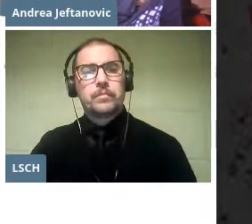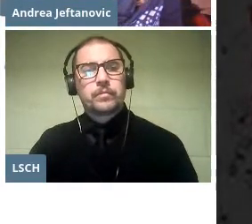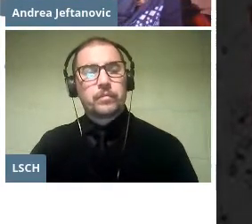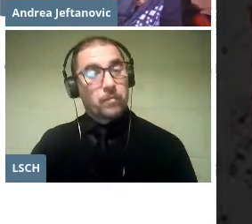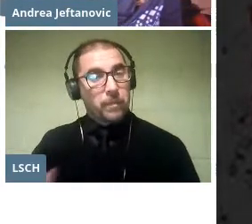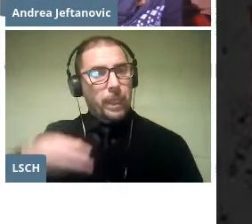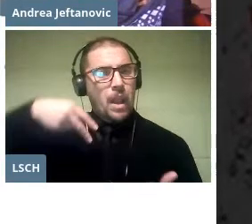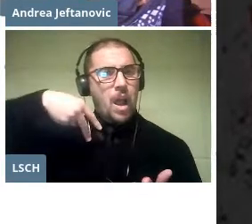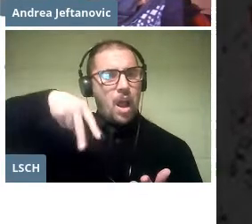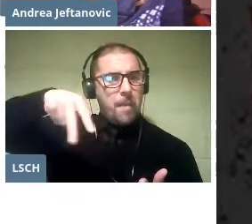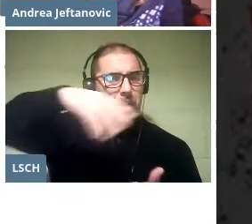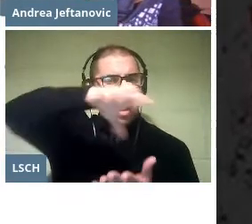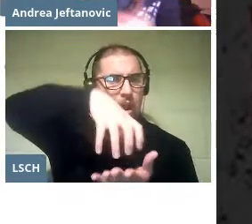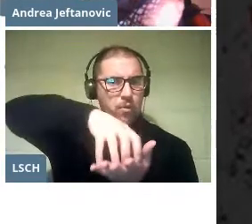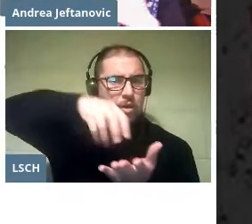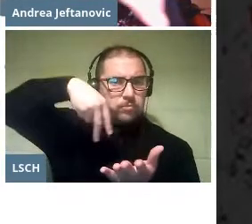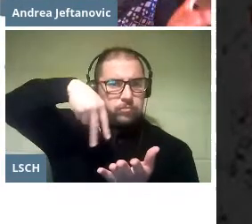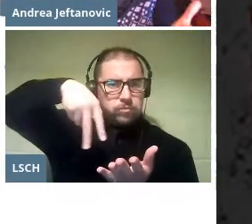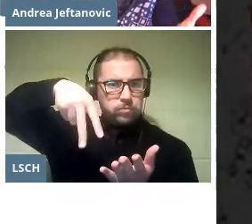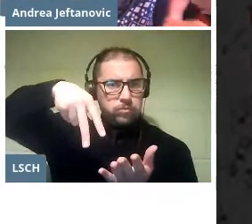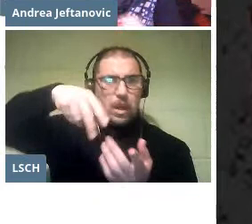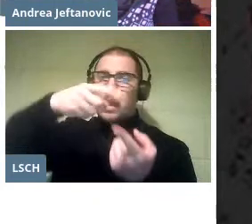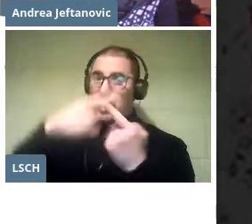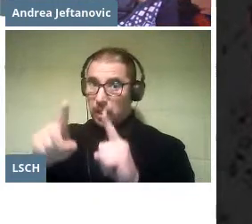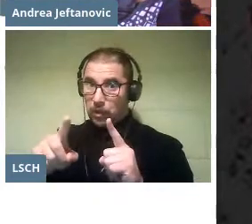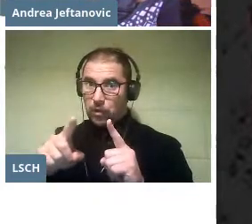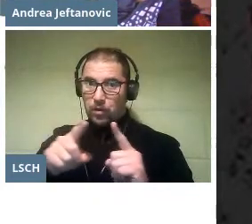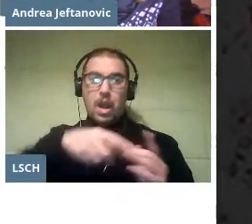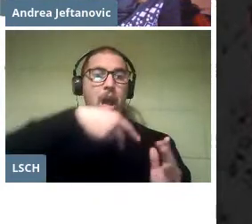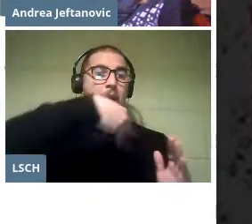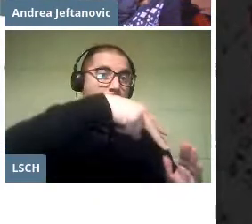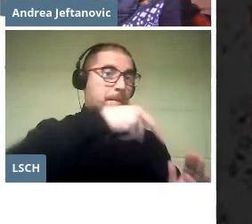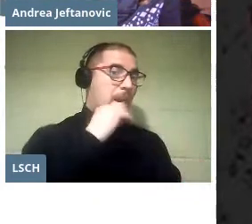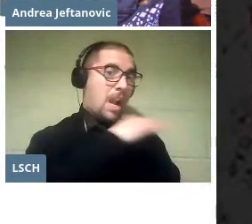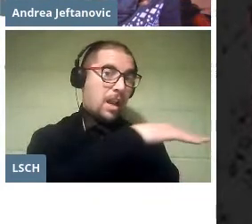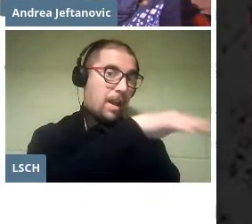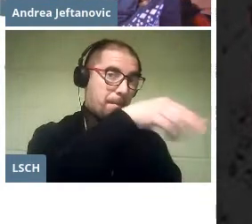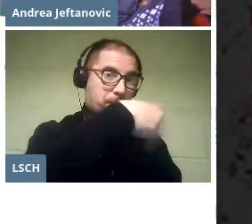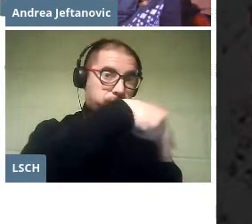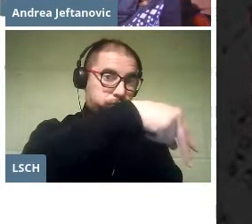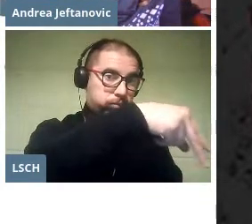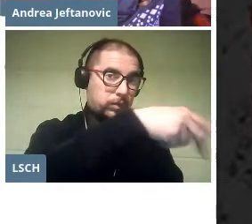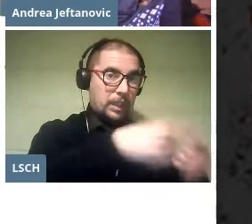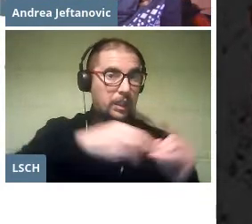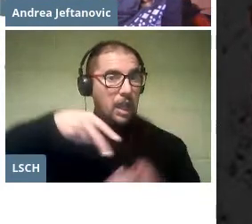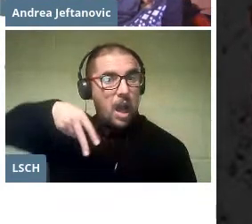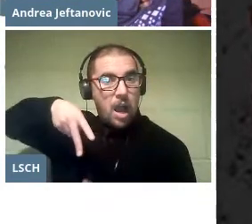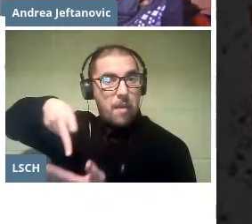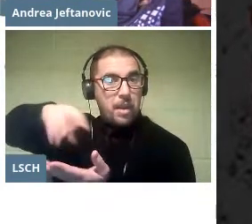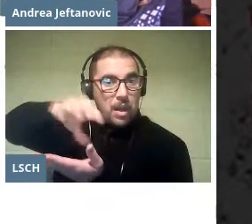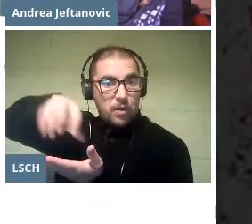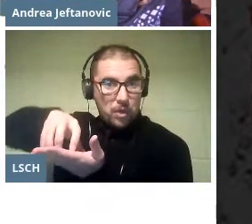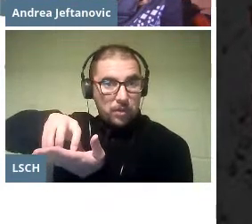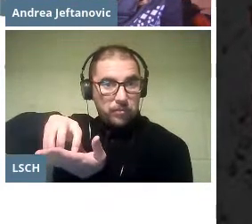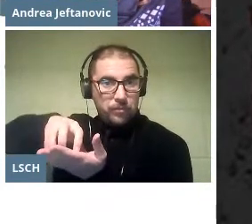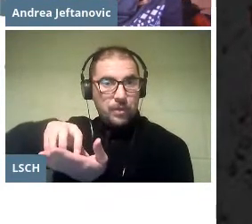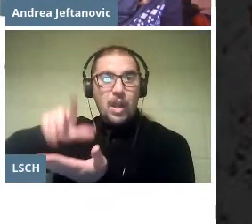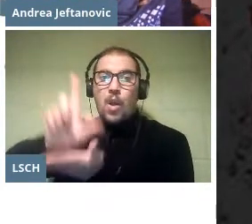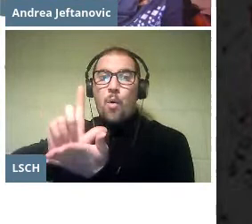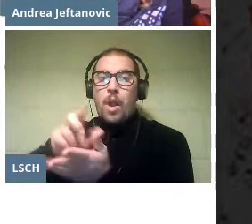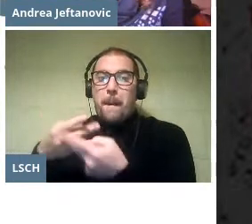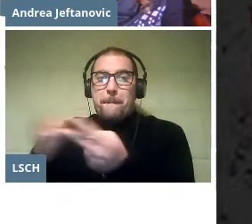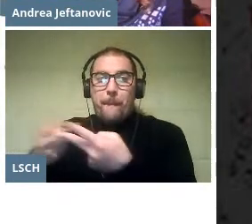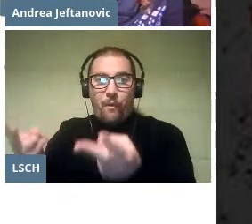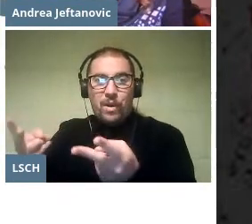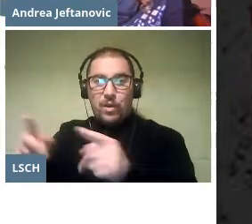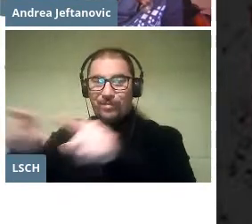Caminar en la ciudad, otra vertiente distinta a de caminar por la naturaleza, tiene que ver con estar en el espacio público, y